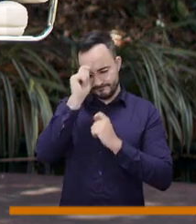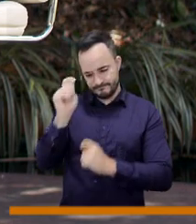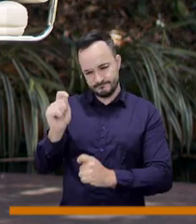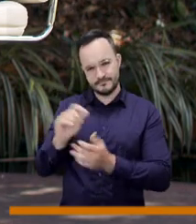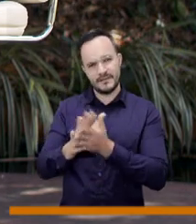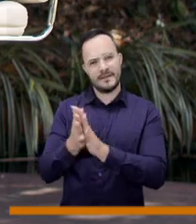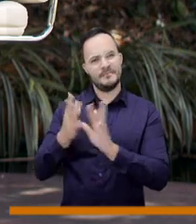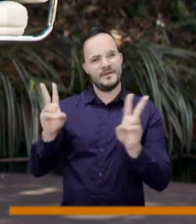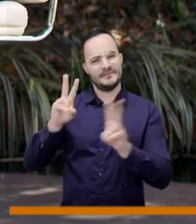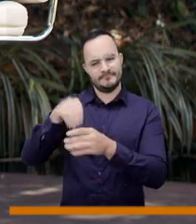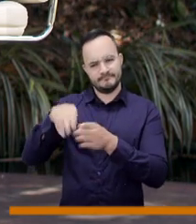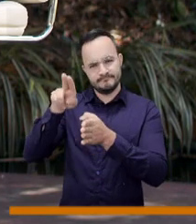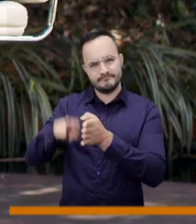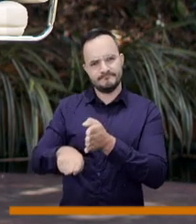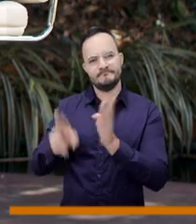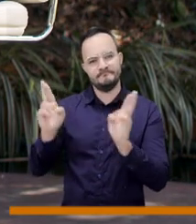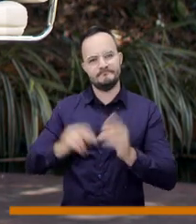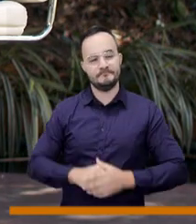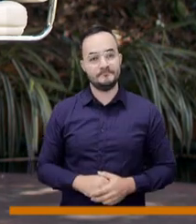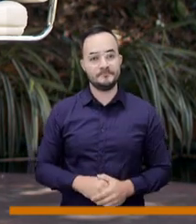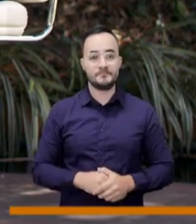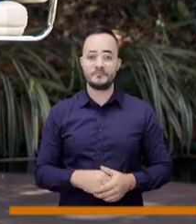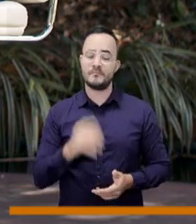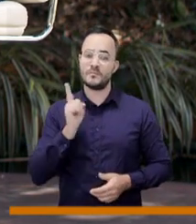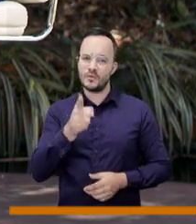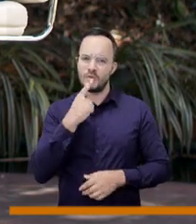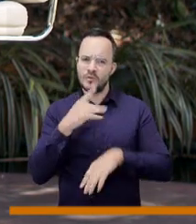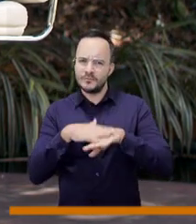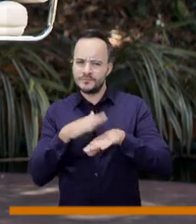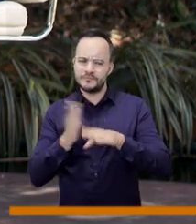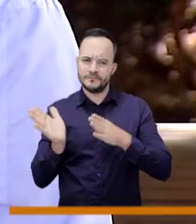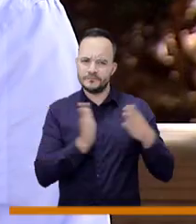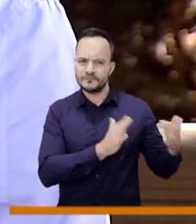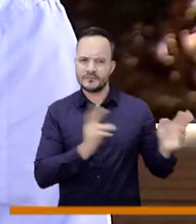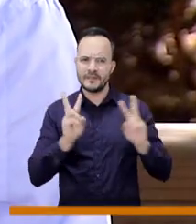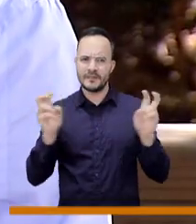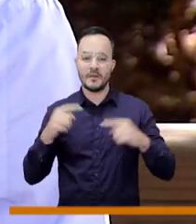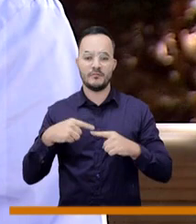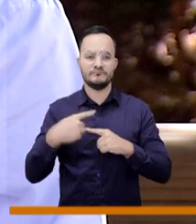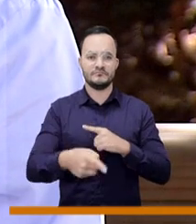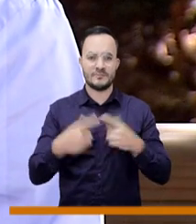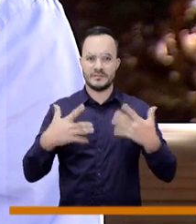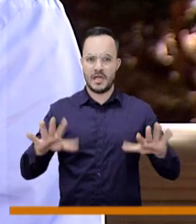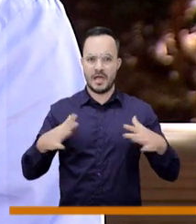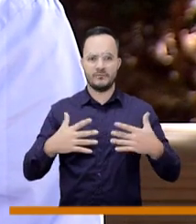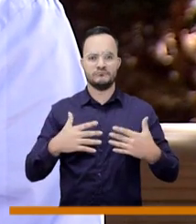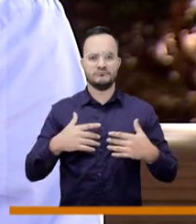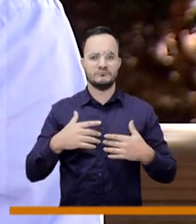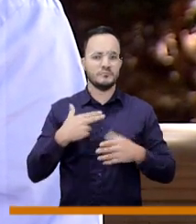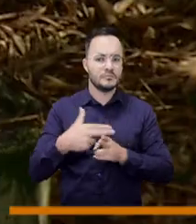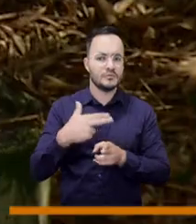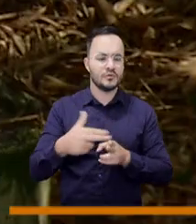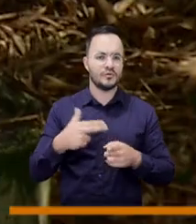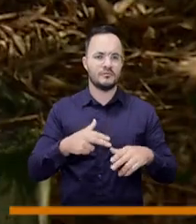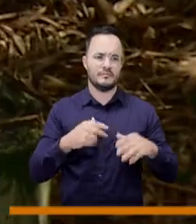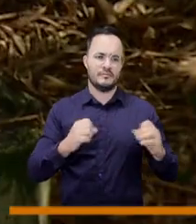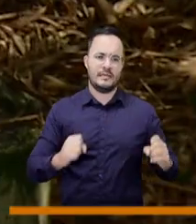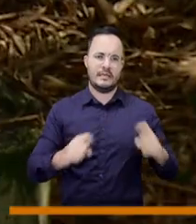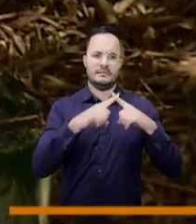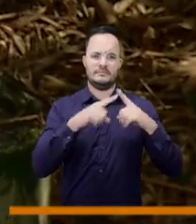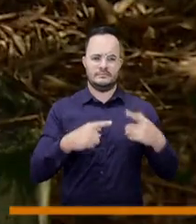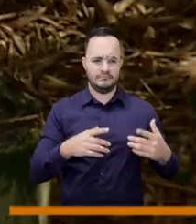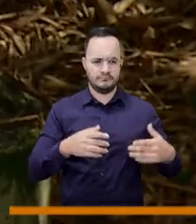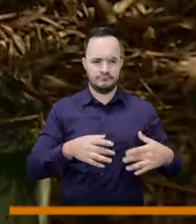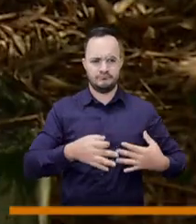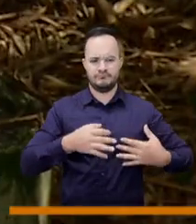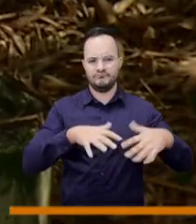concejal. Usted está culminando el llamado a sesión extraordinaria y van a iniciar las ordinarias de octubre,